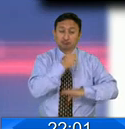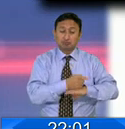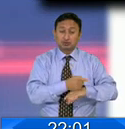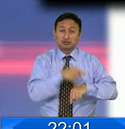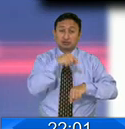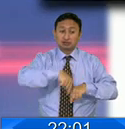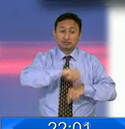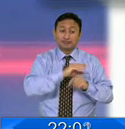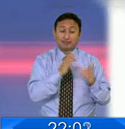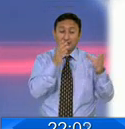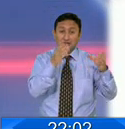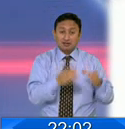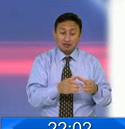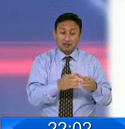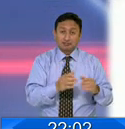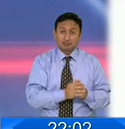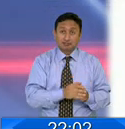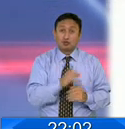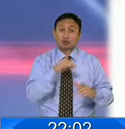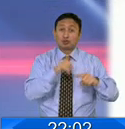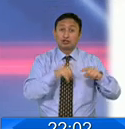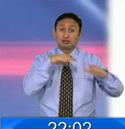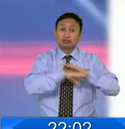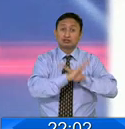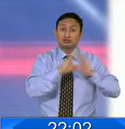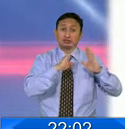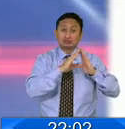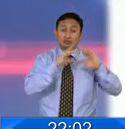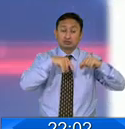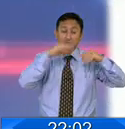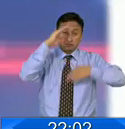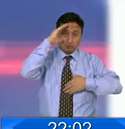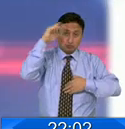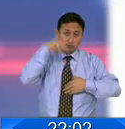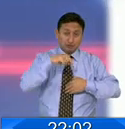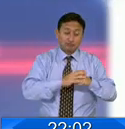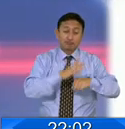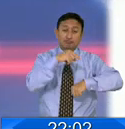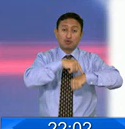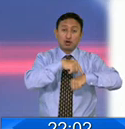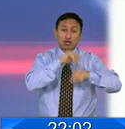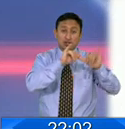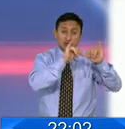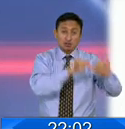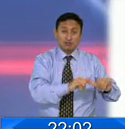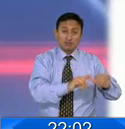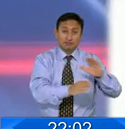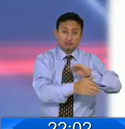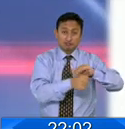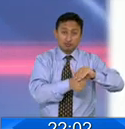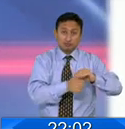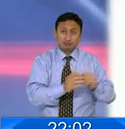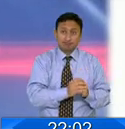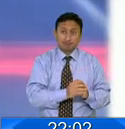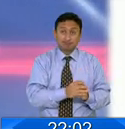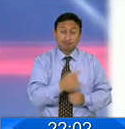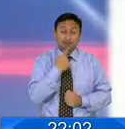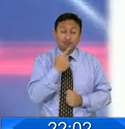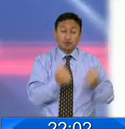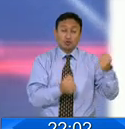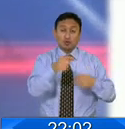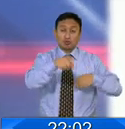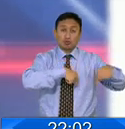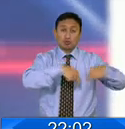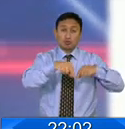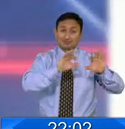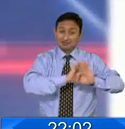pertinente a la limitación de la inviolabilidad de domicilio el control de la fuerza pública al toque de queda en esa provincia, que prohíbe la circulación vehicular y